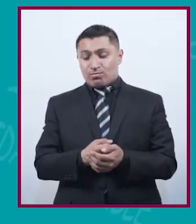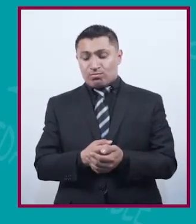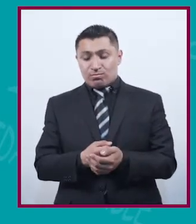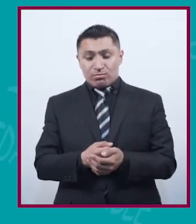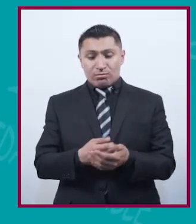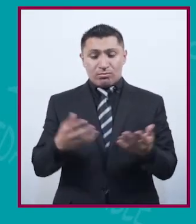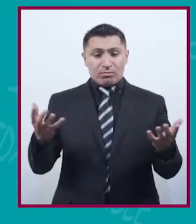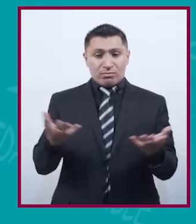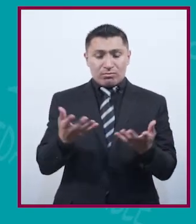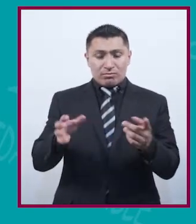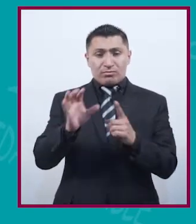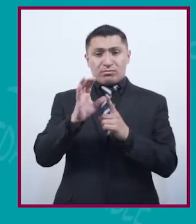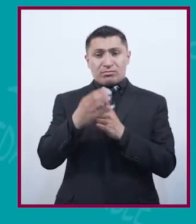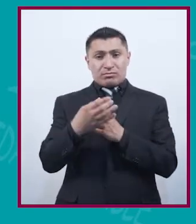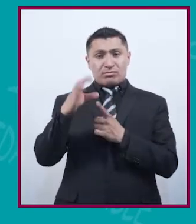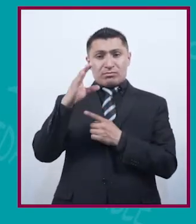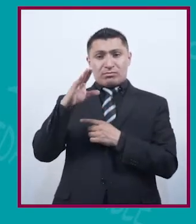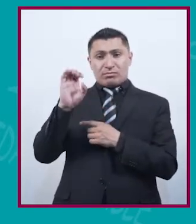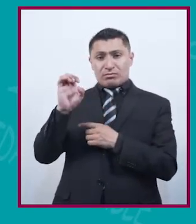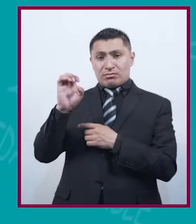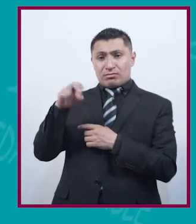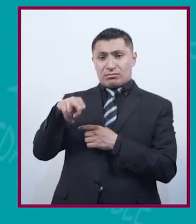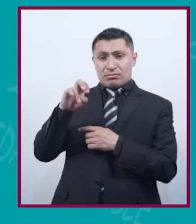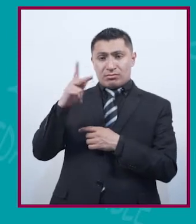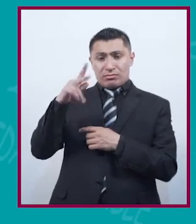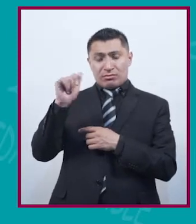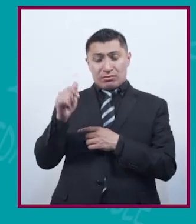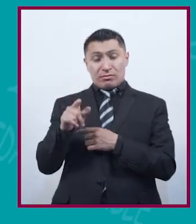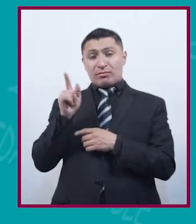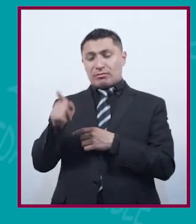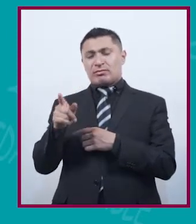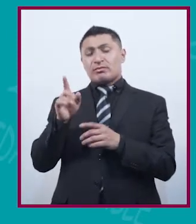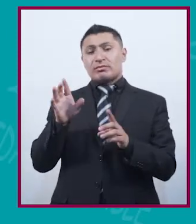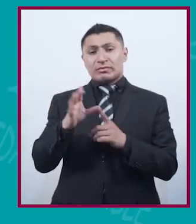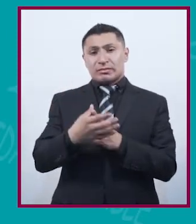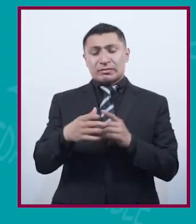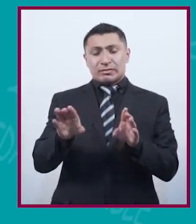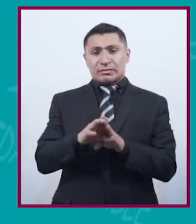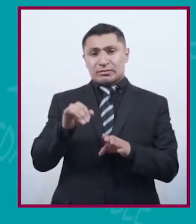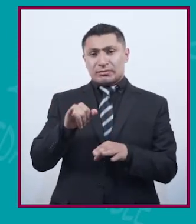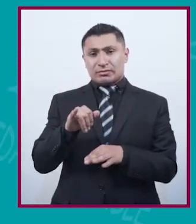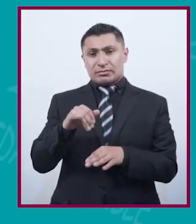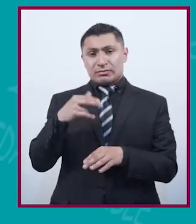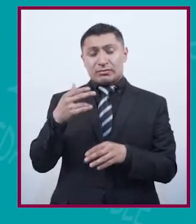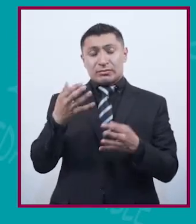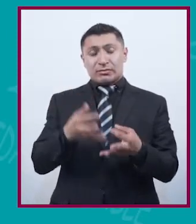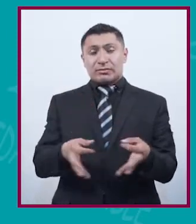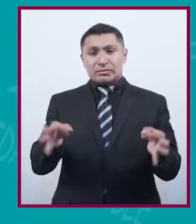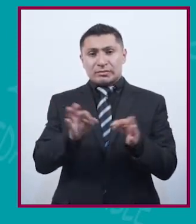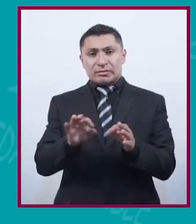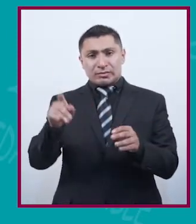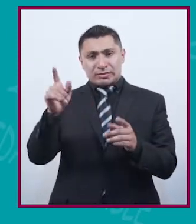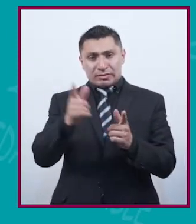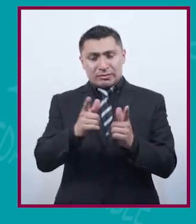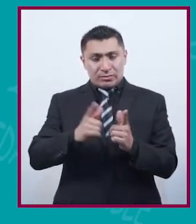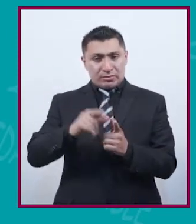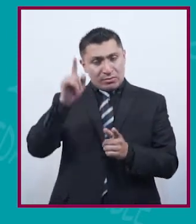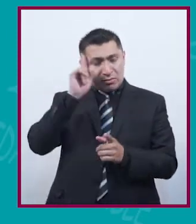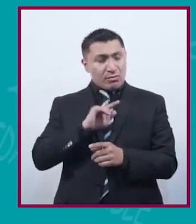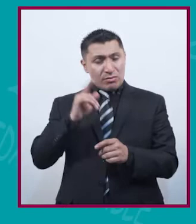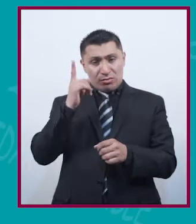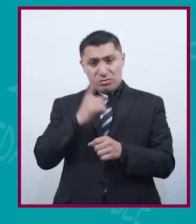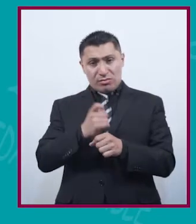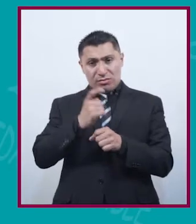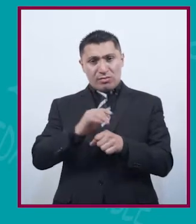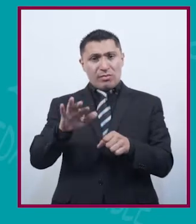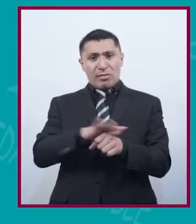hacer el Congreso de Seneca Falls. Este congreso es considerado un hito feminista, ¿sí? En primer término,